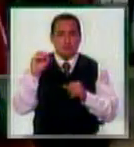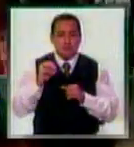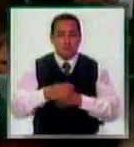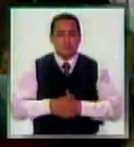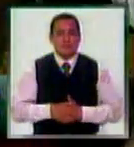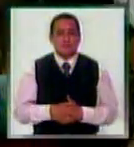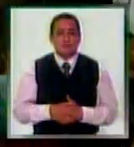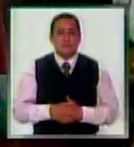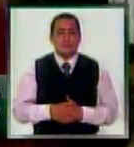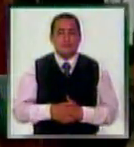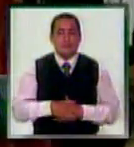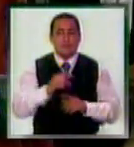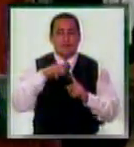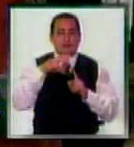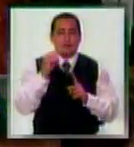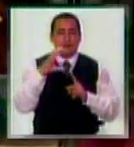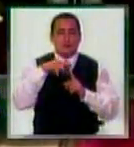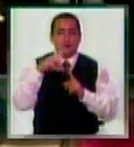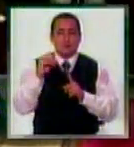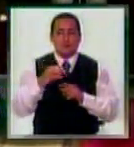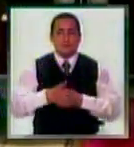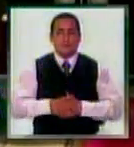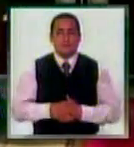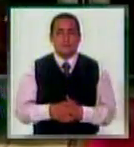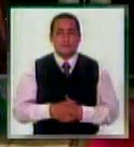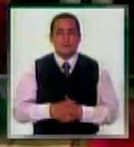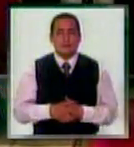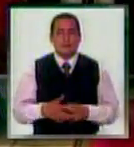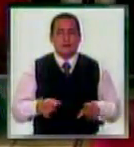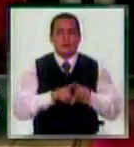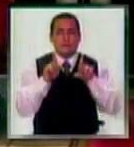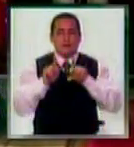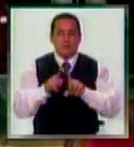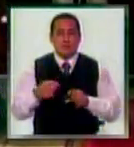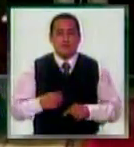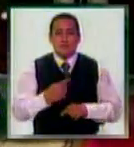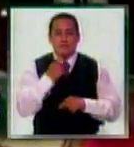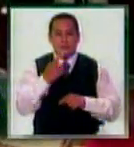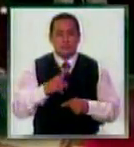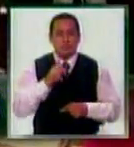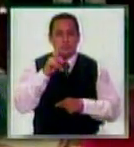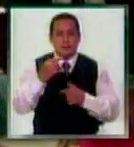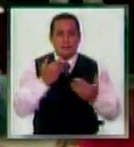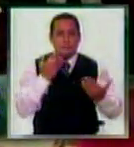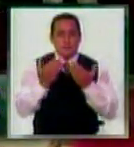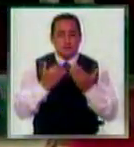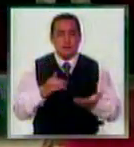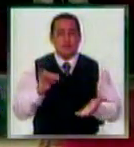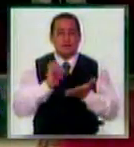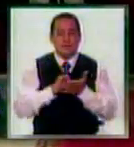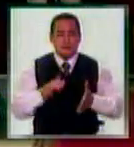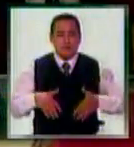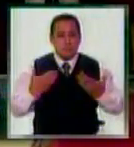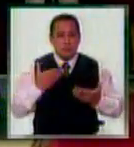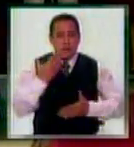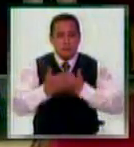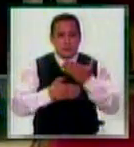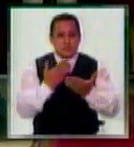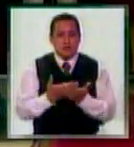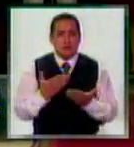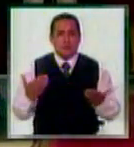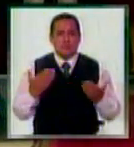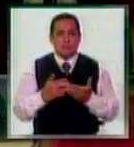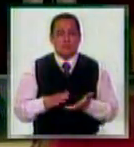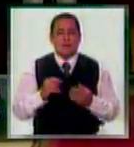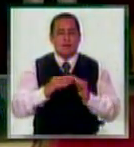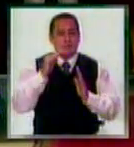¿no? Y Tosto, me parece que es, ¿no? Entonces, ya hay una forma de poder sacar productos